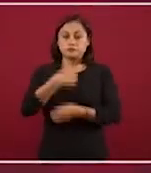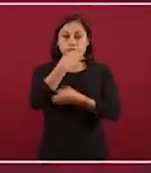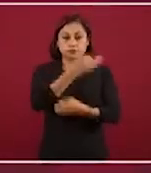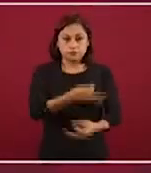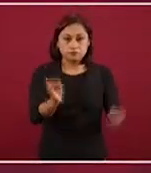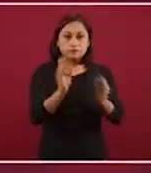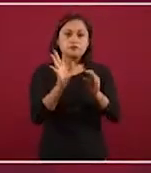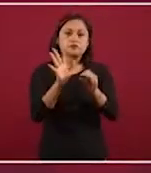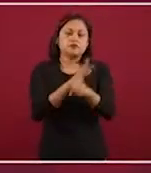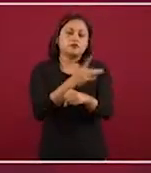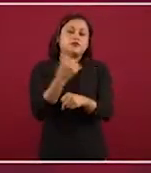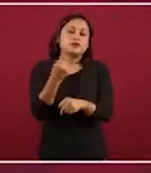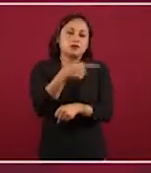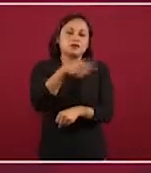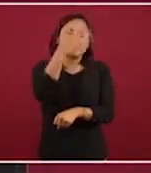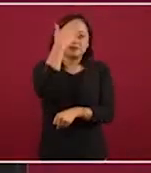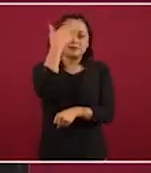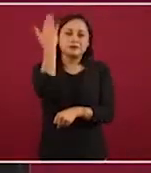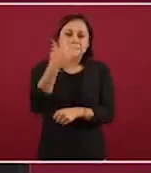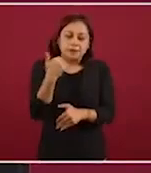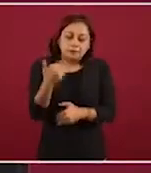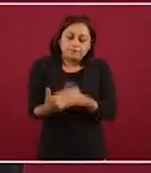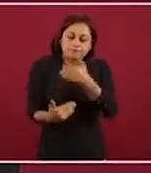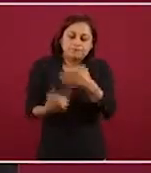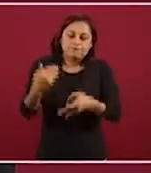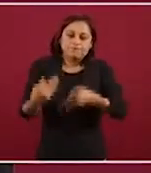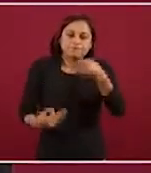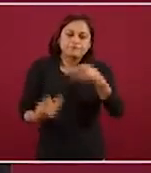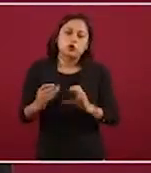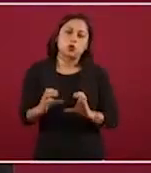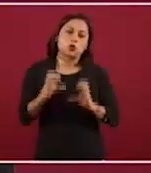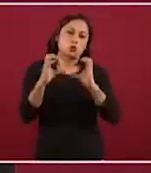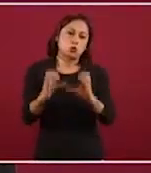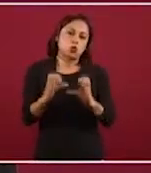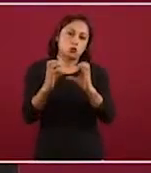proceso. Entonces vamos a informar